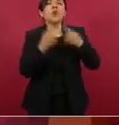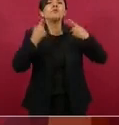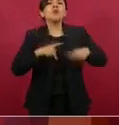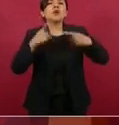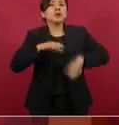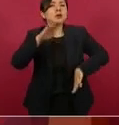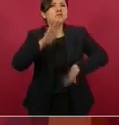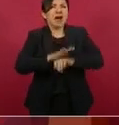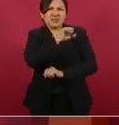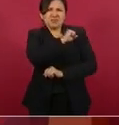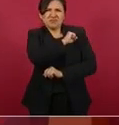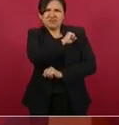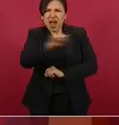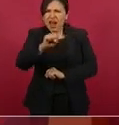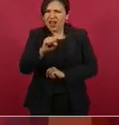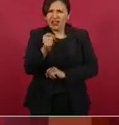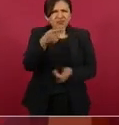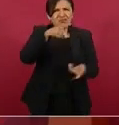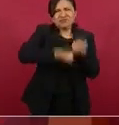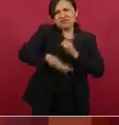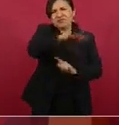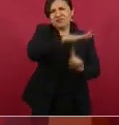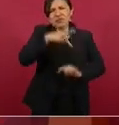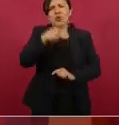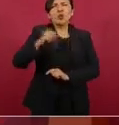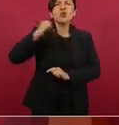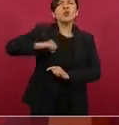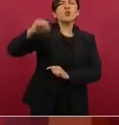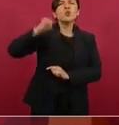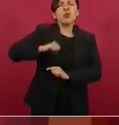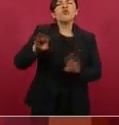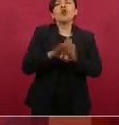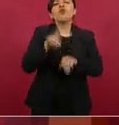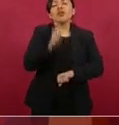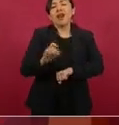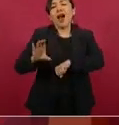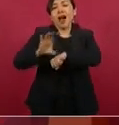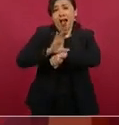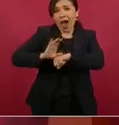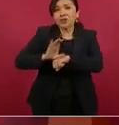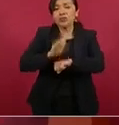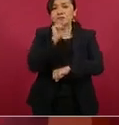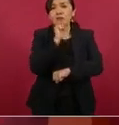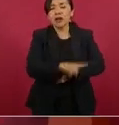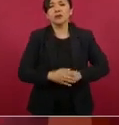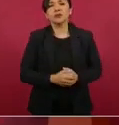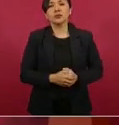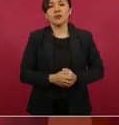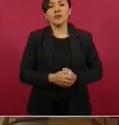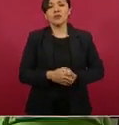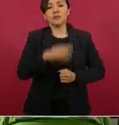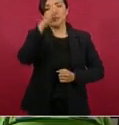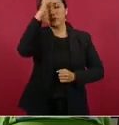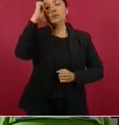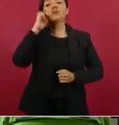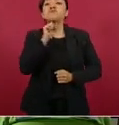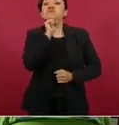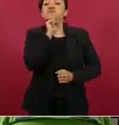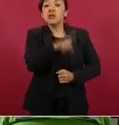más siniestros de la vida pública del pasado, como Carlos Salinas de Gortari, y